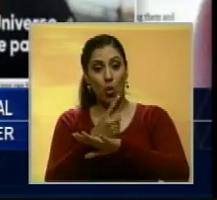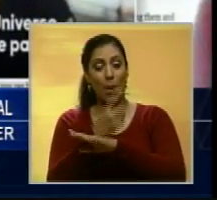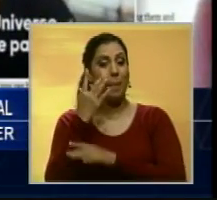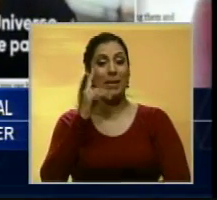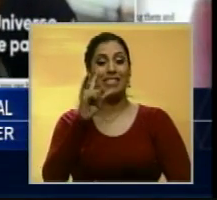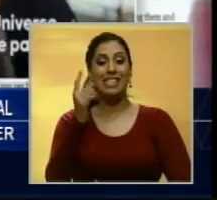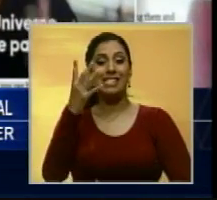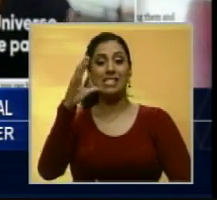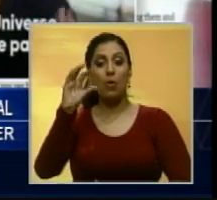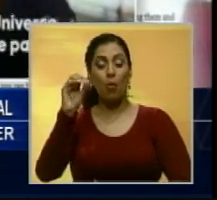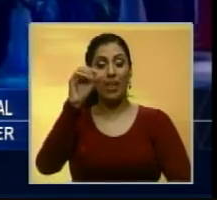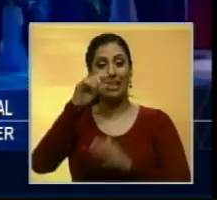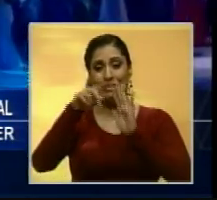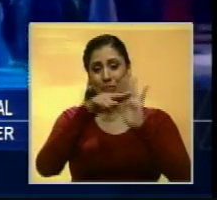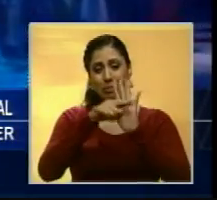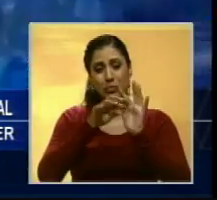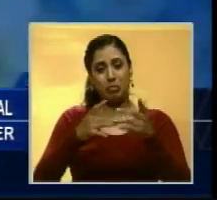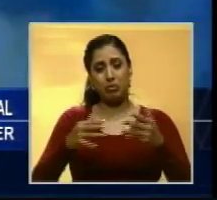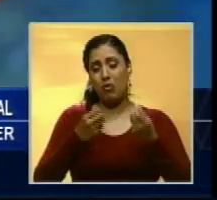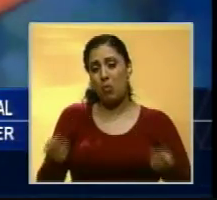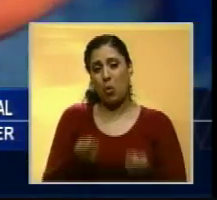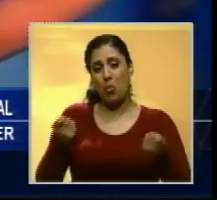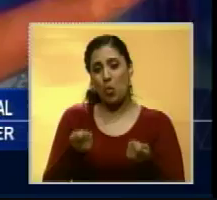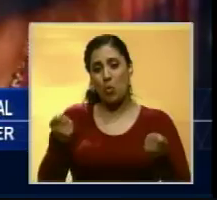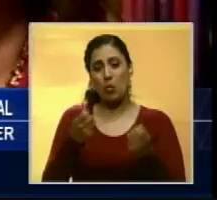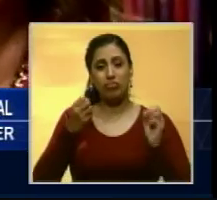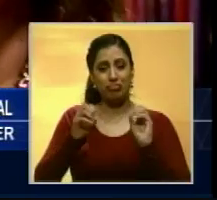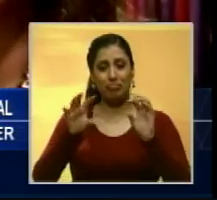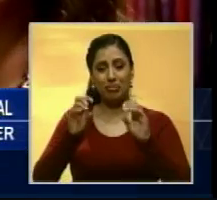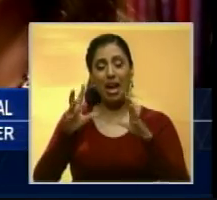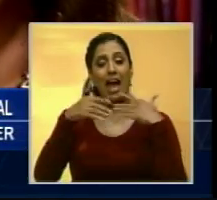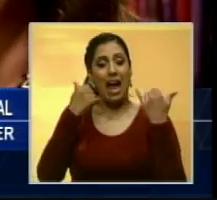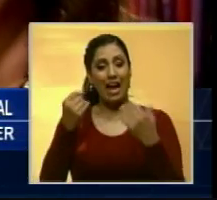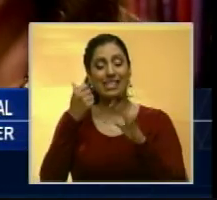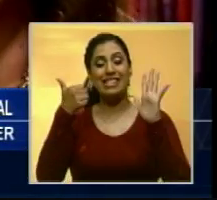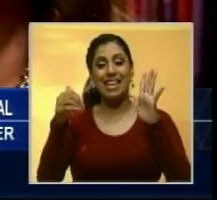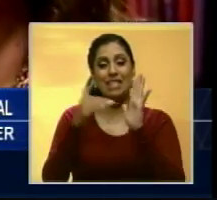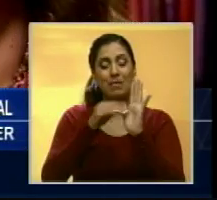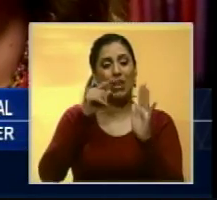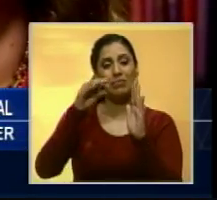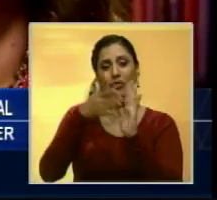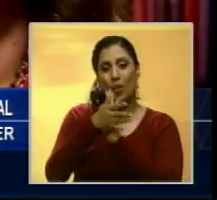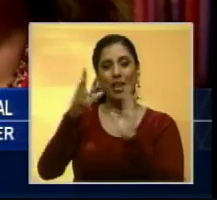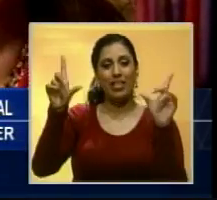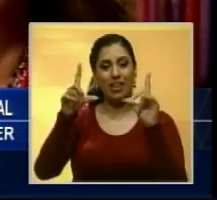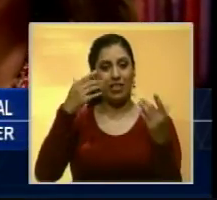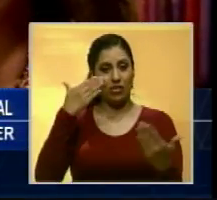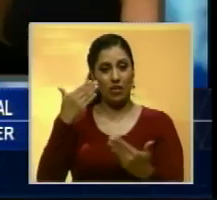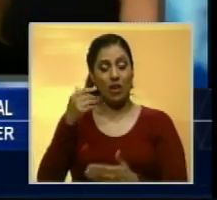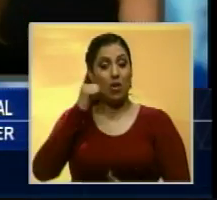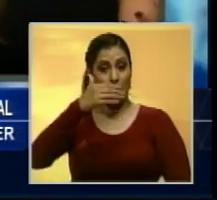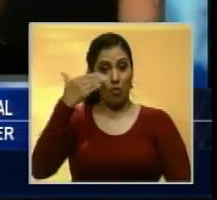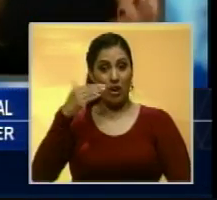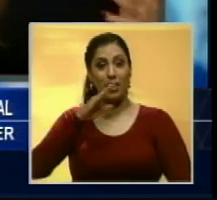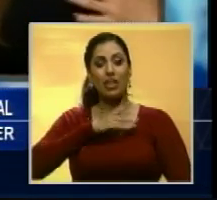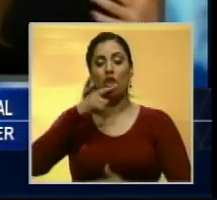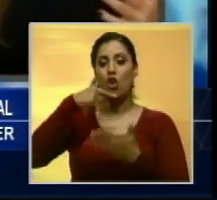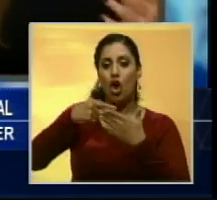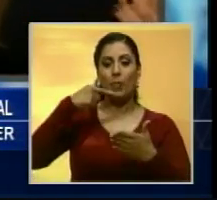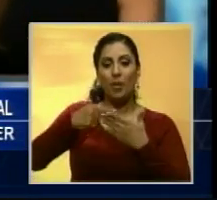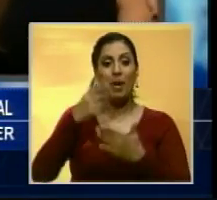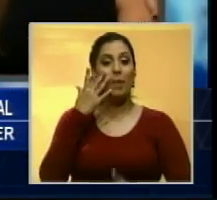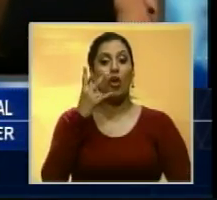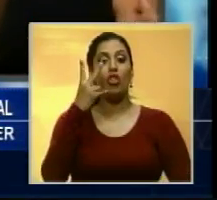de 150 artículos impresos fueron publicados y se realizaron 6,000 referencias en televisión. Alicia Machado ha sido mencionada al